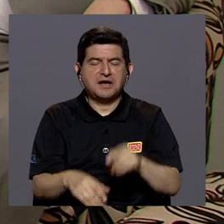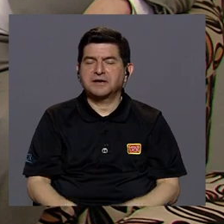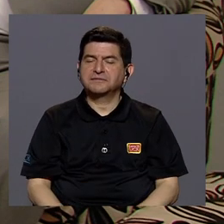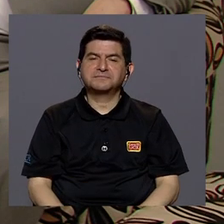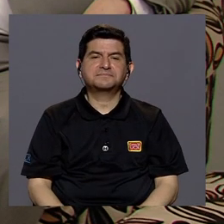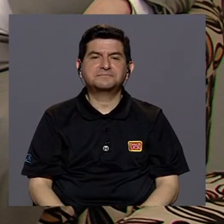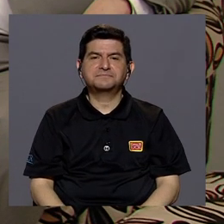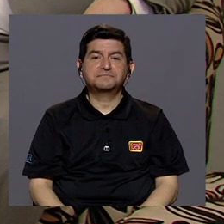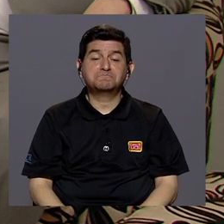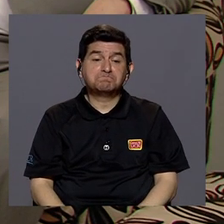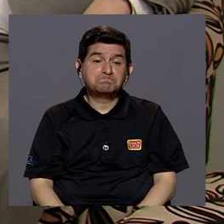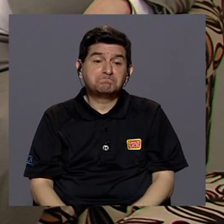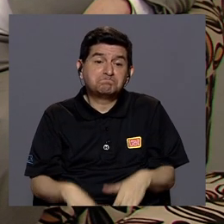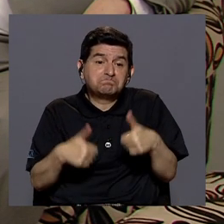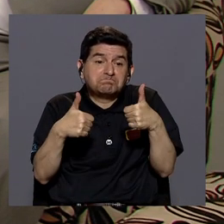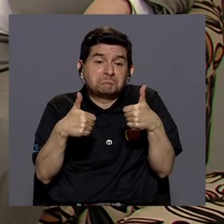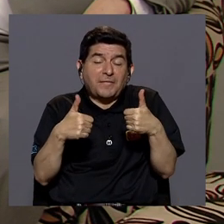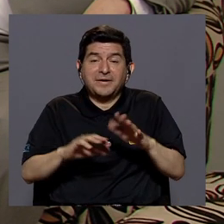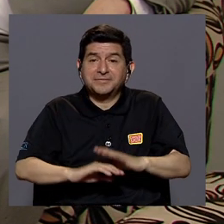Y bueno, ya.